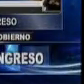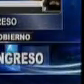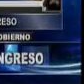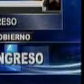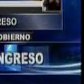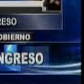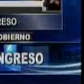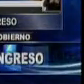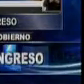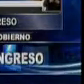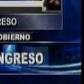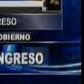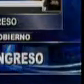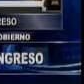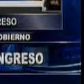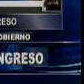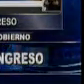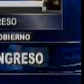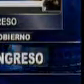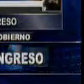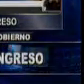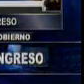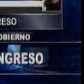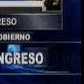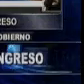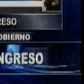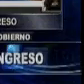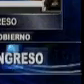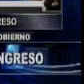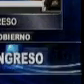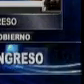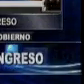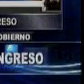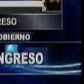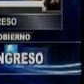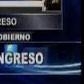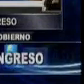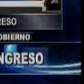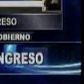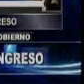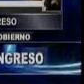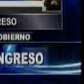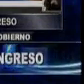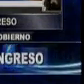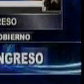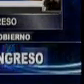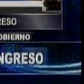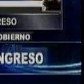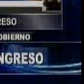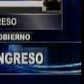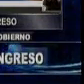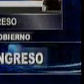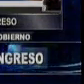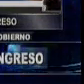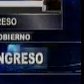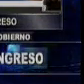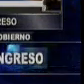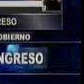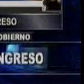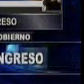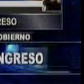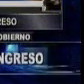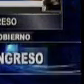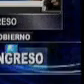las políticas de Estado que aplicará para lograr cumplir las metas trazadas por el presidente Ollanta Humala. El presidente